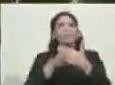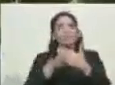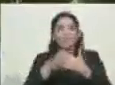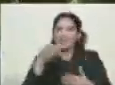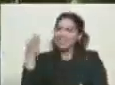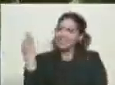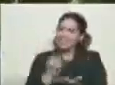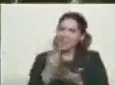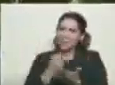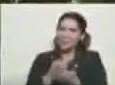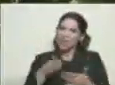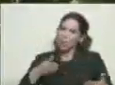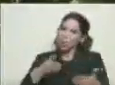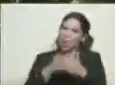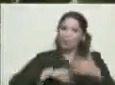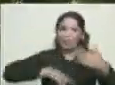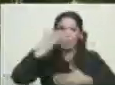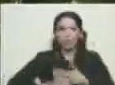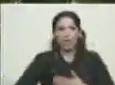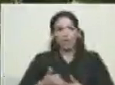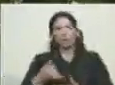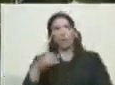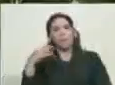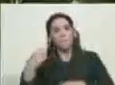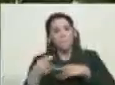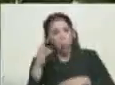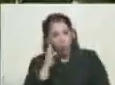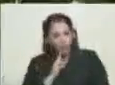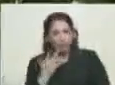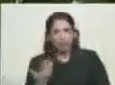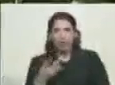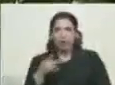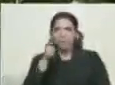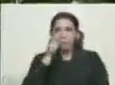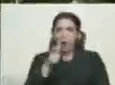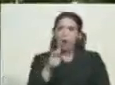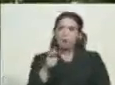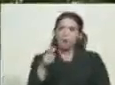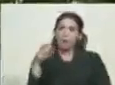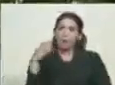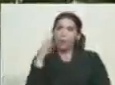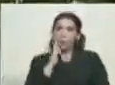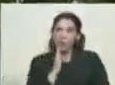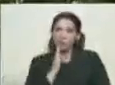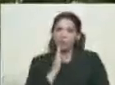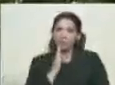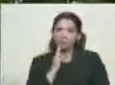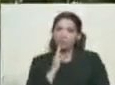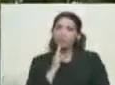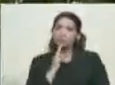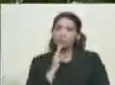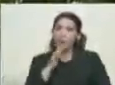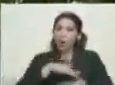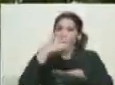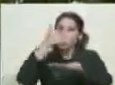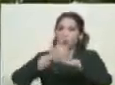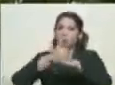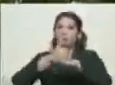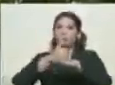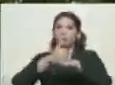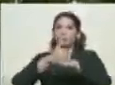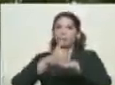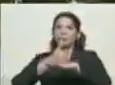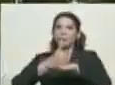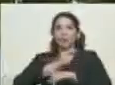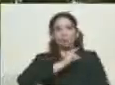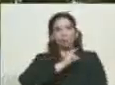arremeten contra el proyecto bolivariano, contra el pueblo venezolano, contra las autoridades gubernamentales. Ha